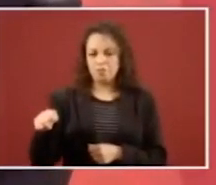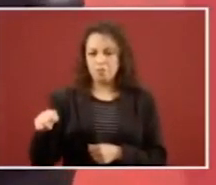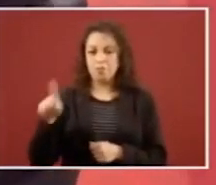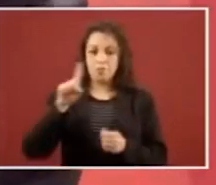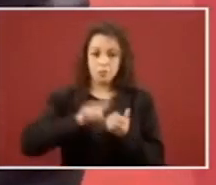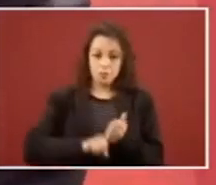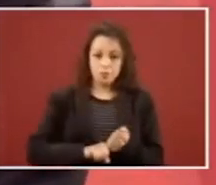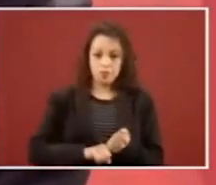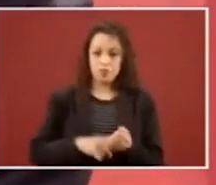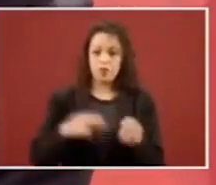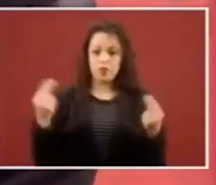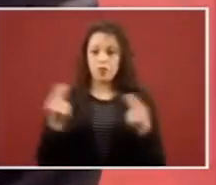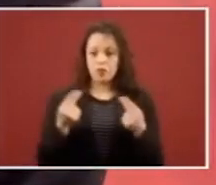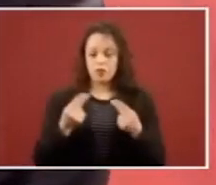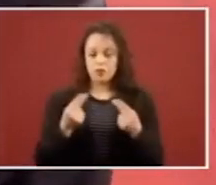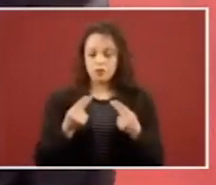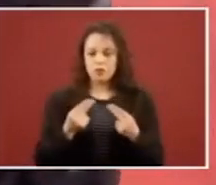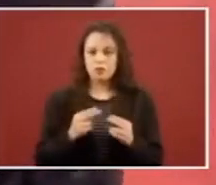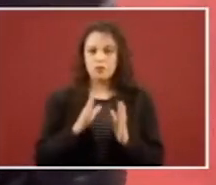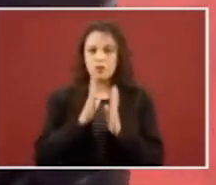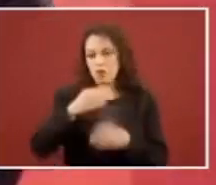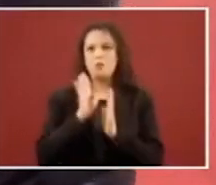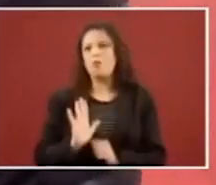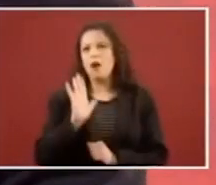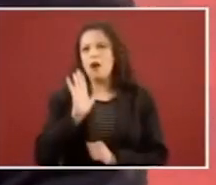una constitución moral.